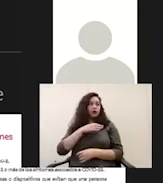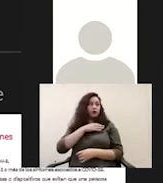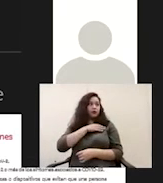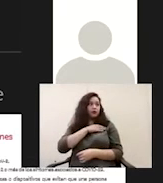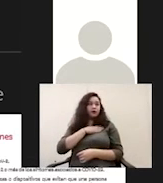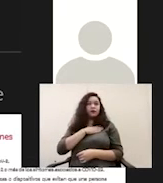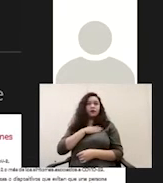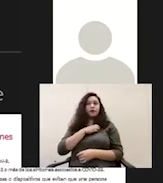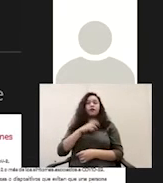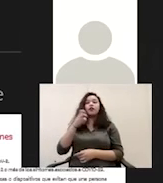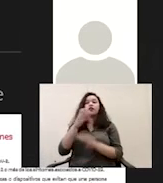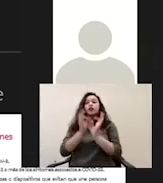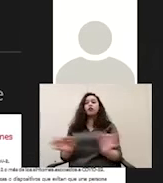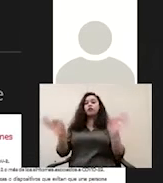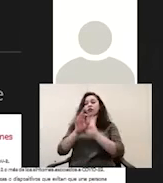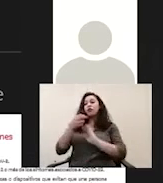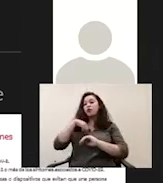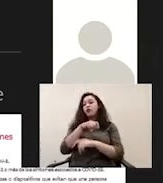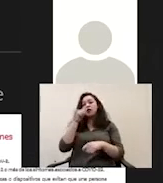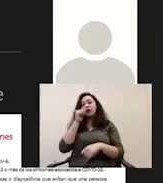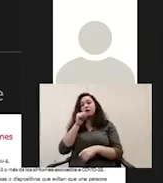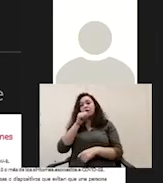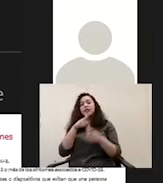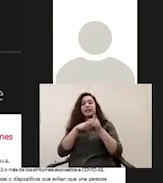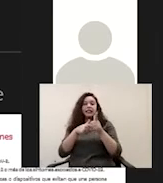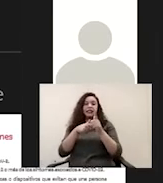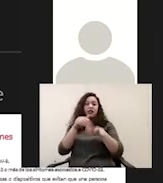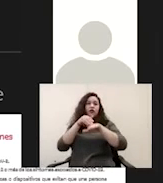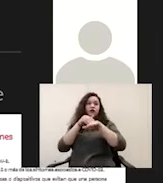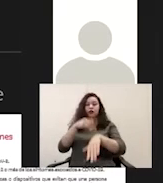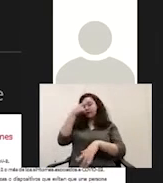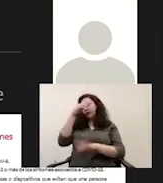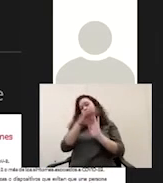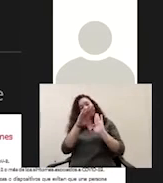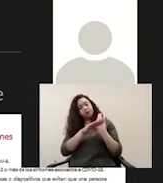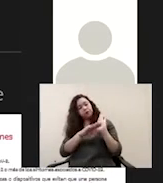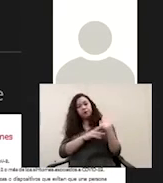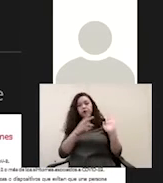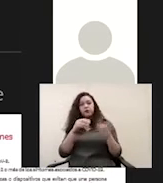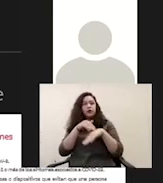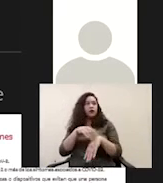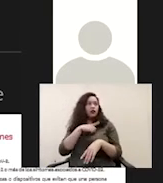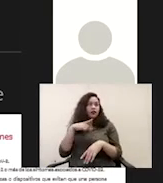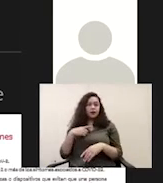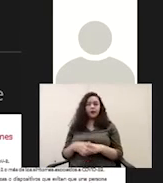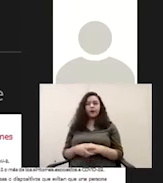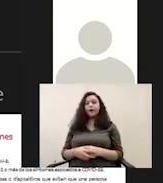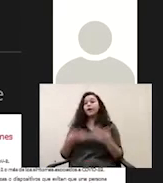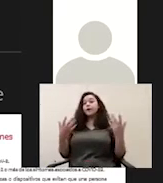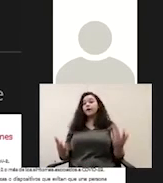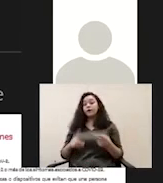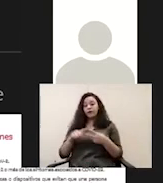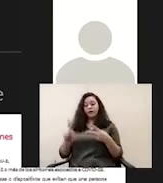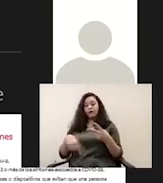por eso es importante que se sigan al pie de la letra estos lineamientos. Se tienen que